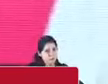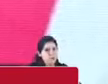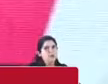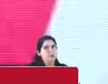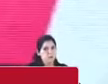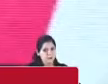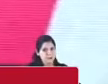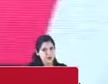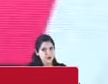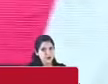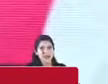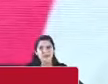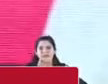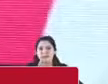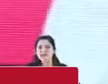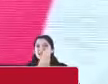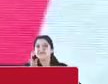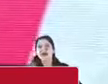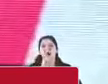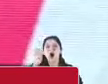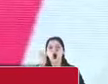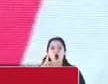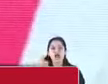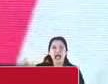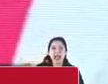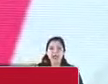y cuando vayamos a discutir un medio no maltraten